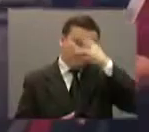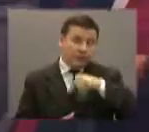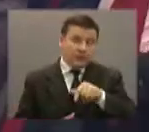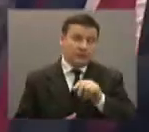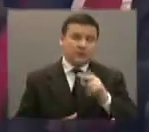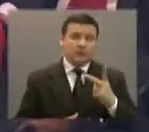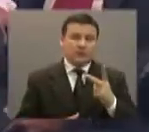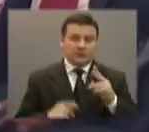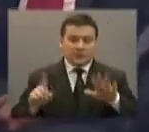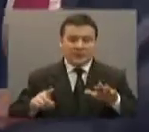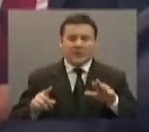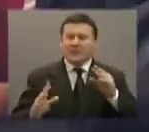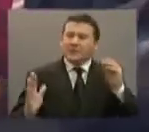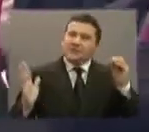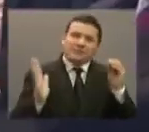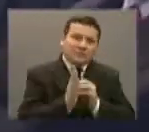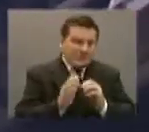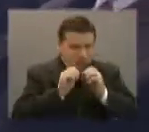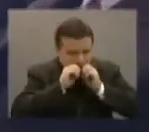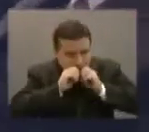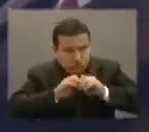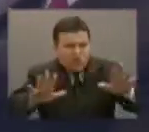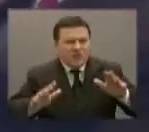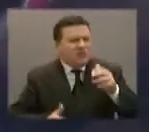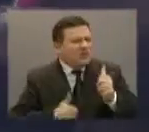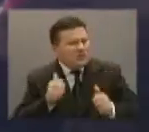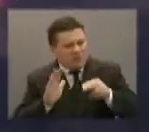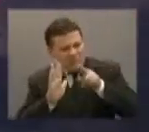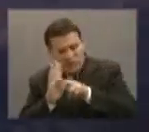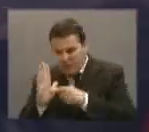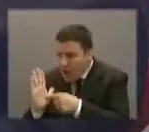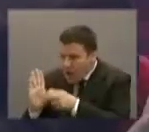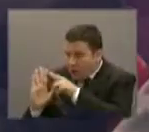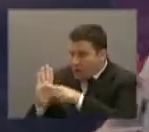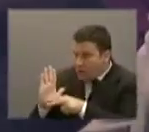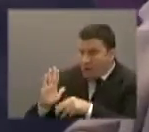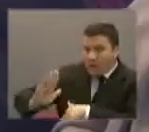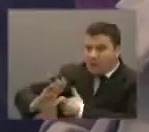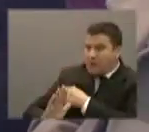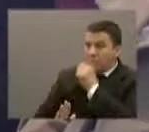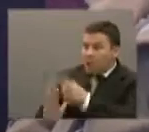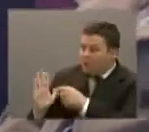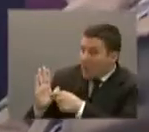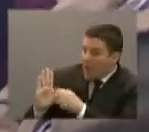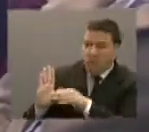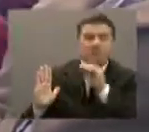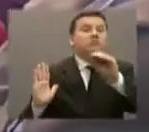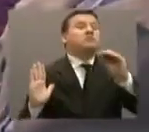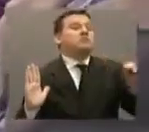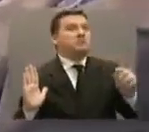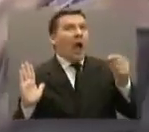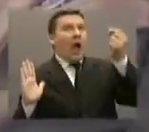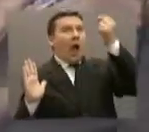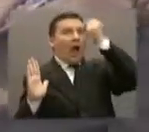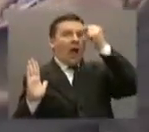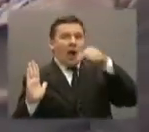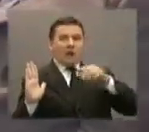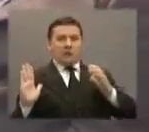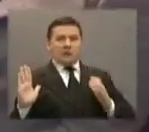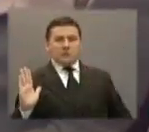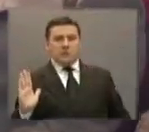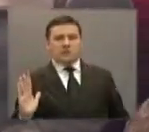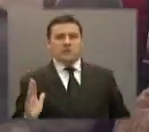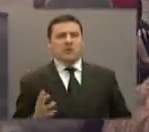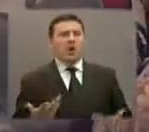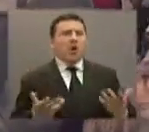segundo semestre del año y qué estamos haciendo para hacer cumplir esas normas pues lo que normalmente hacemos que es hacer cada vez con